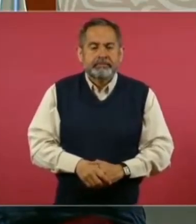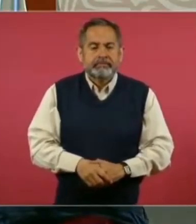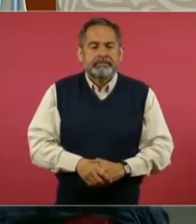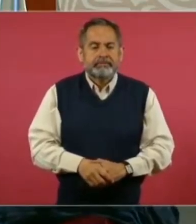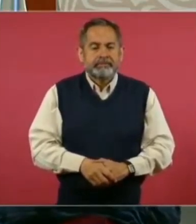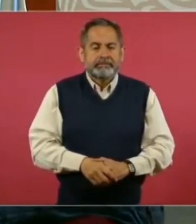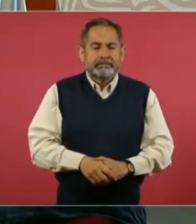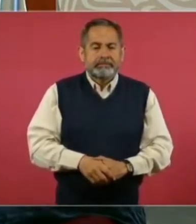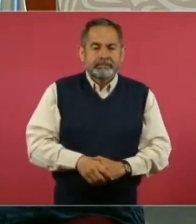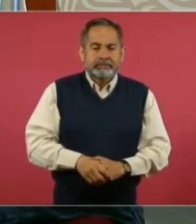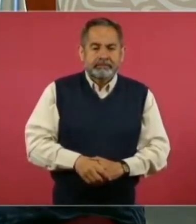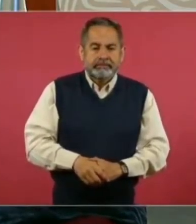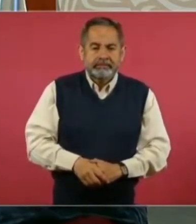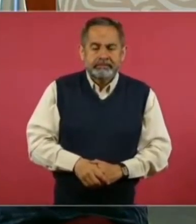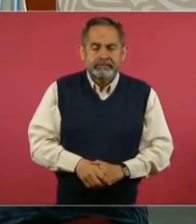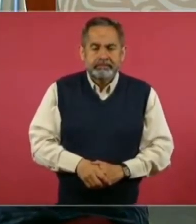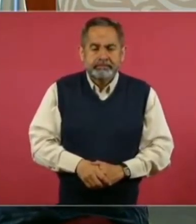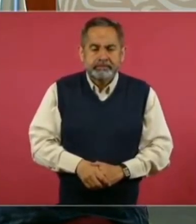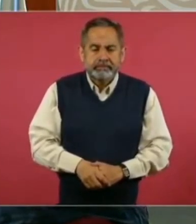12 de diciembre.